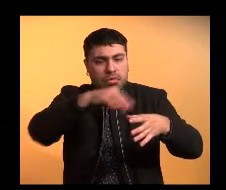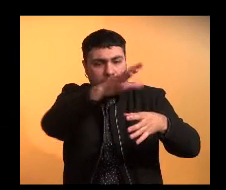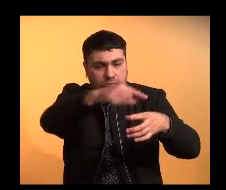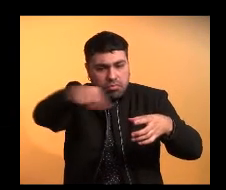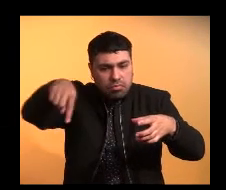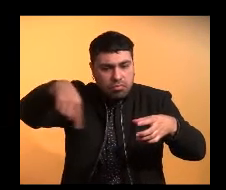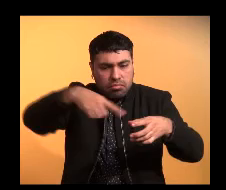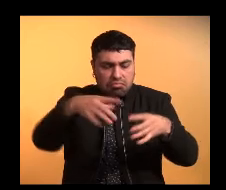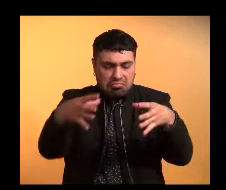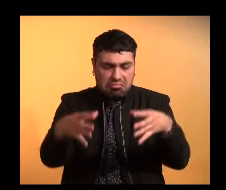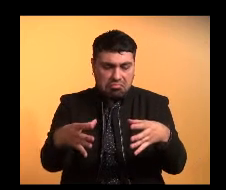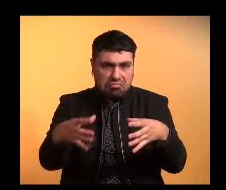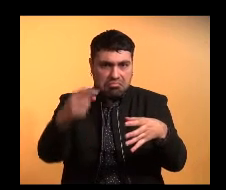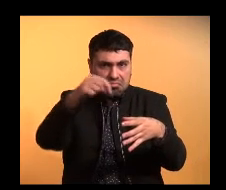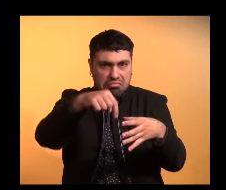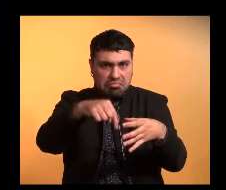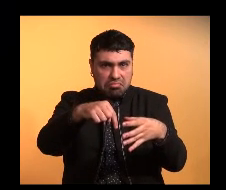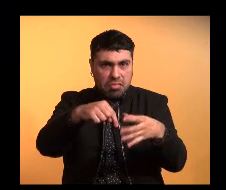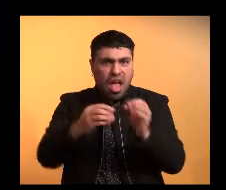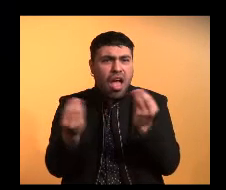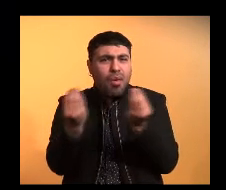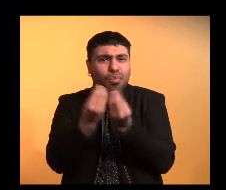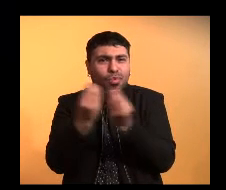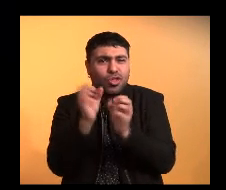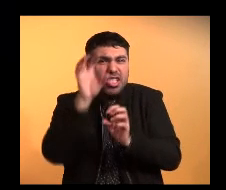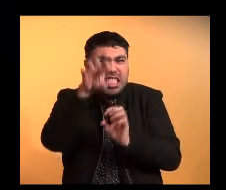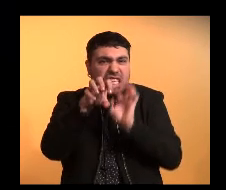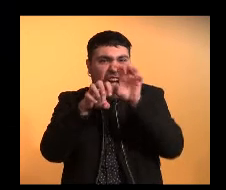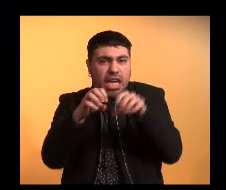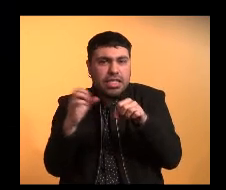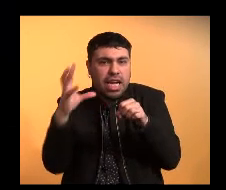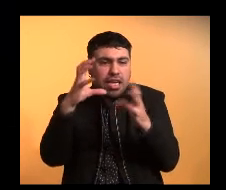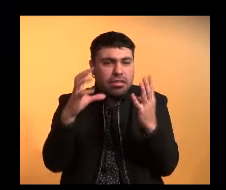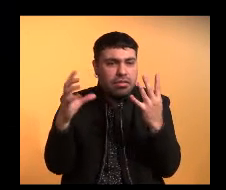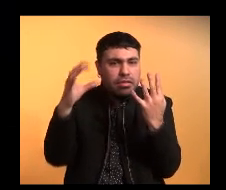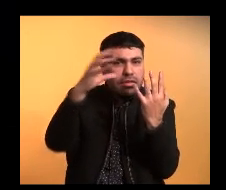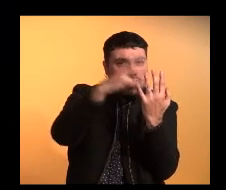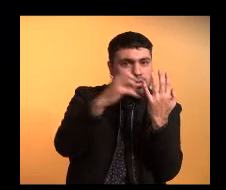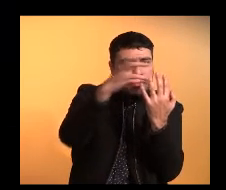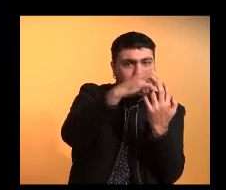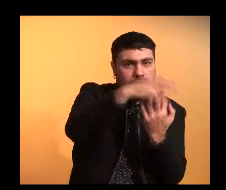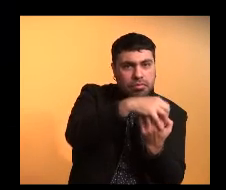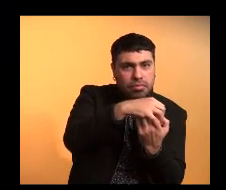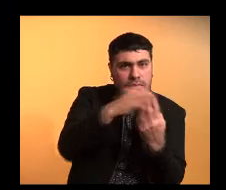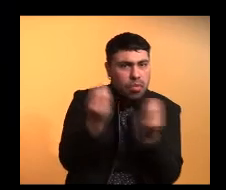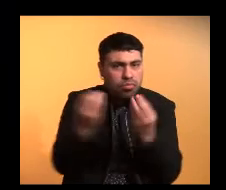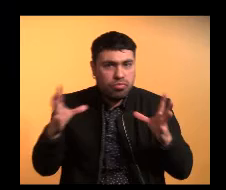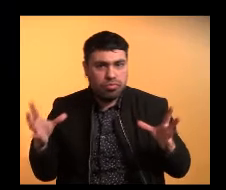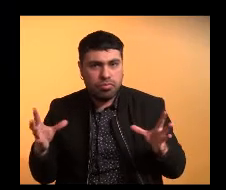herbívoros, y aquí los invito a recorrer y mirar lo que ustedes pueden encontrar en una poza